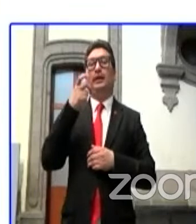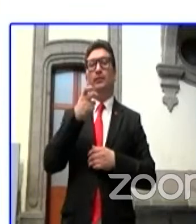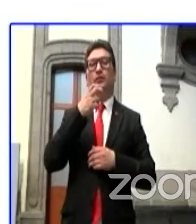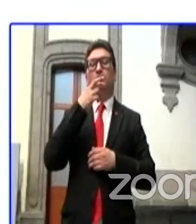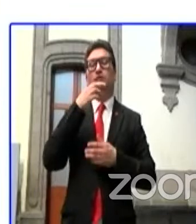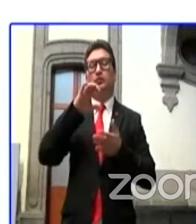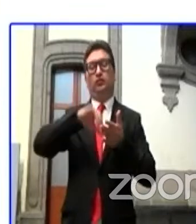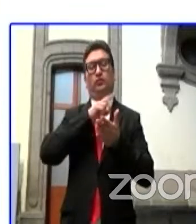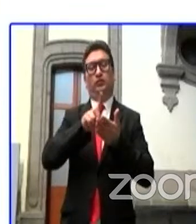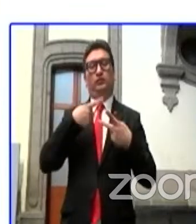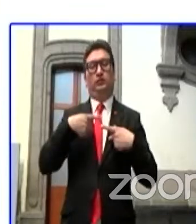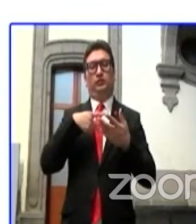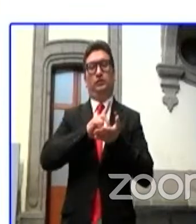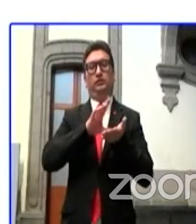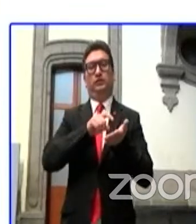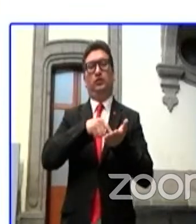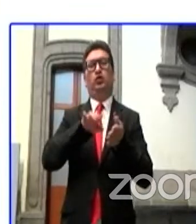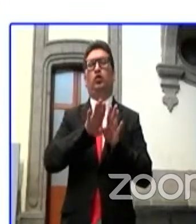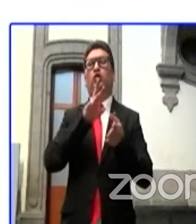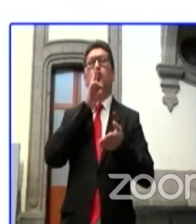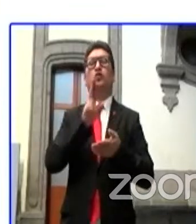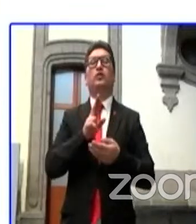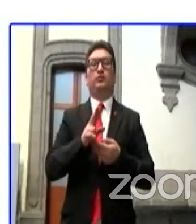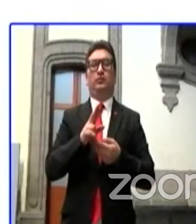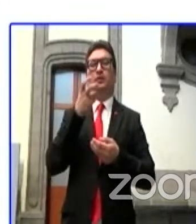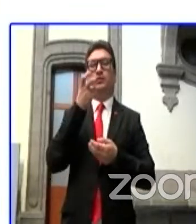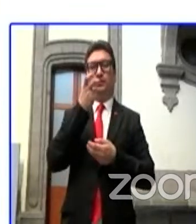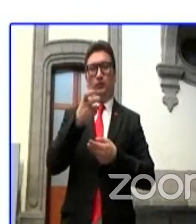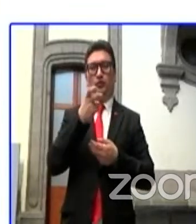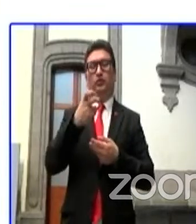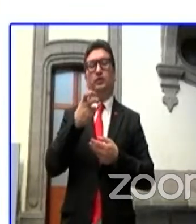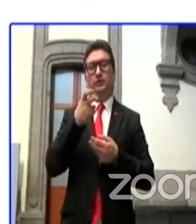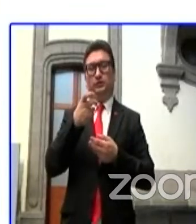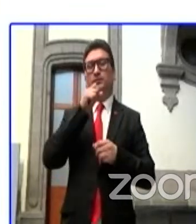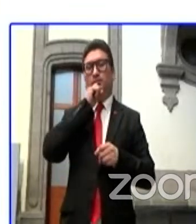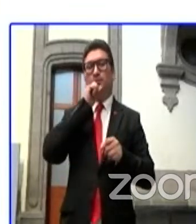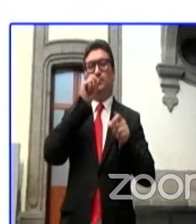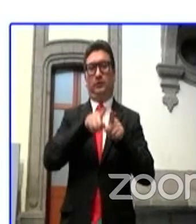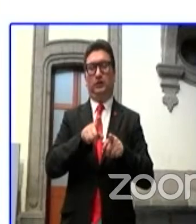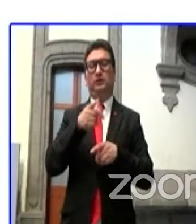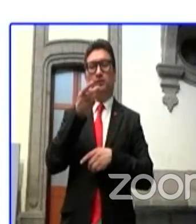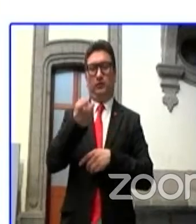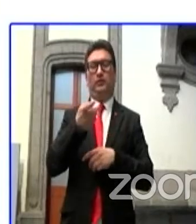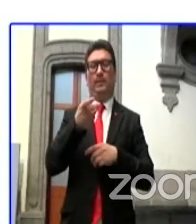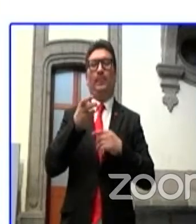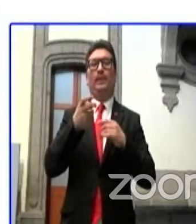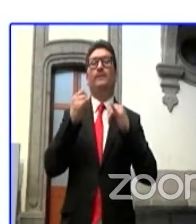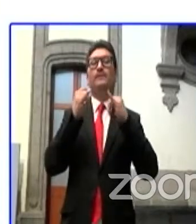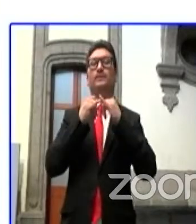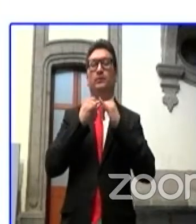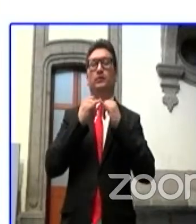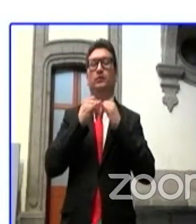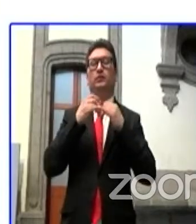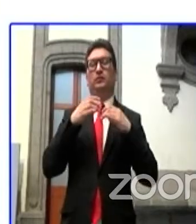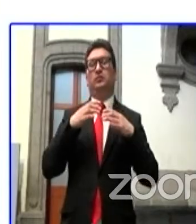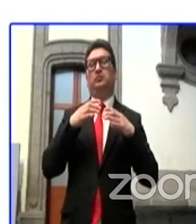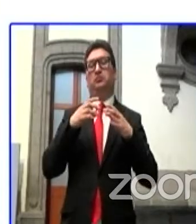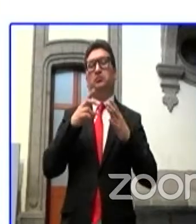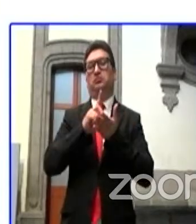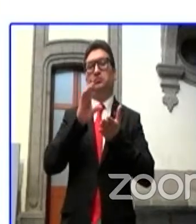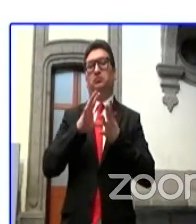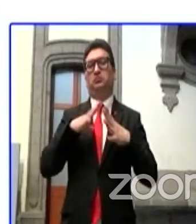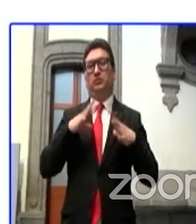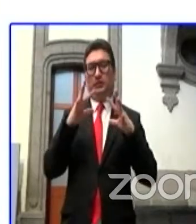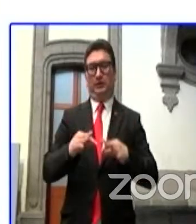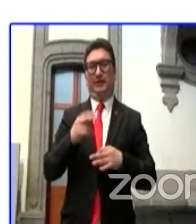convenciones mencionadas precisamente a través de la creación a mitad de la década pasada